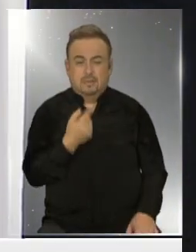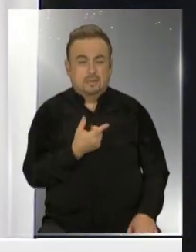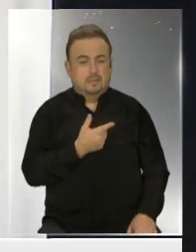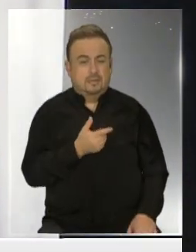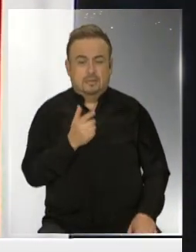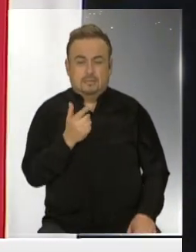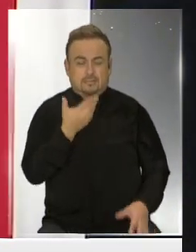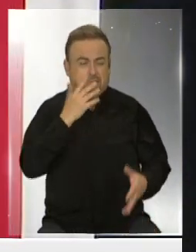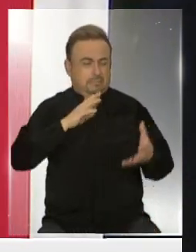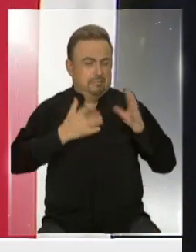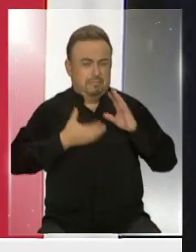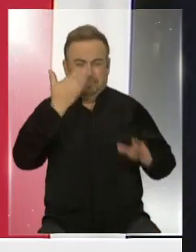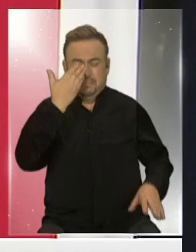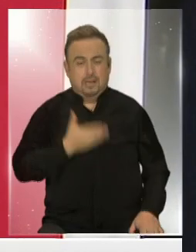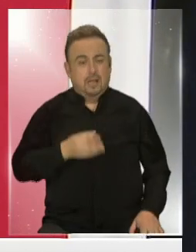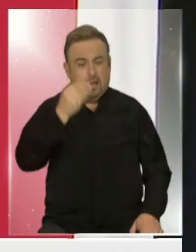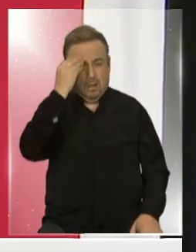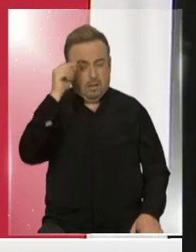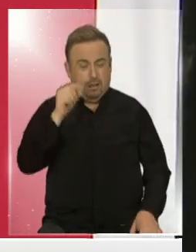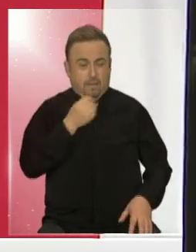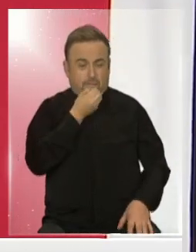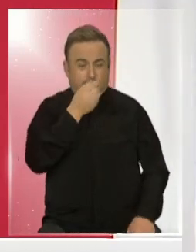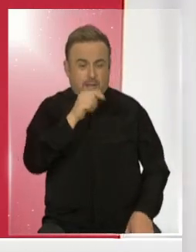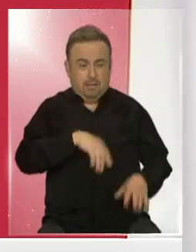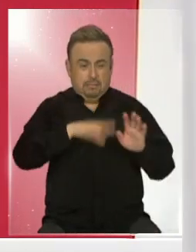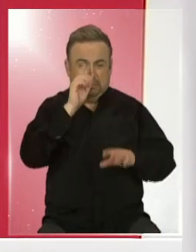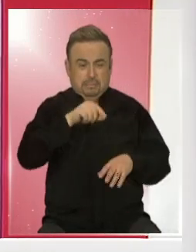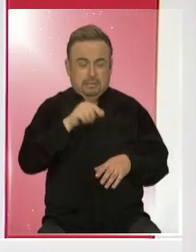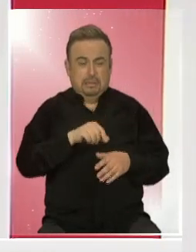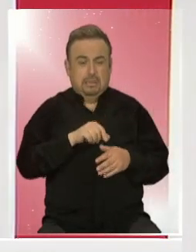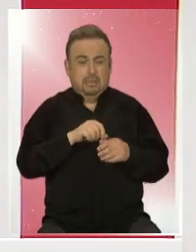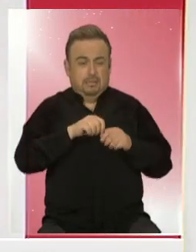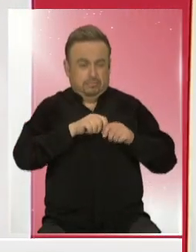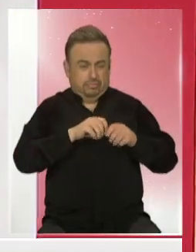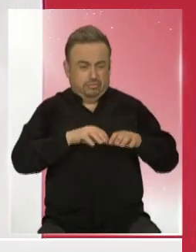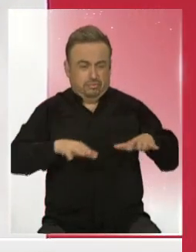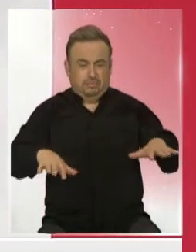de desastrosa. Recordemos que Florida es un estado bisagra,